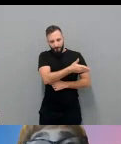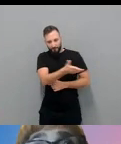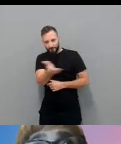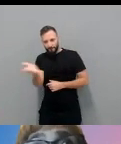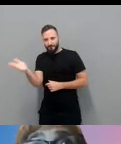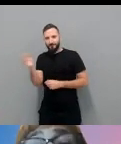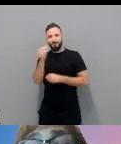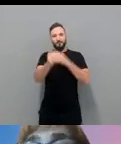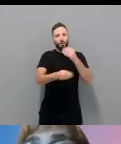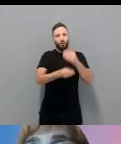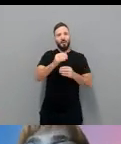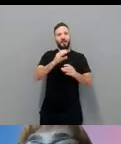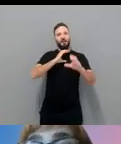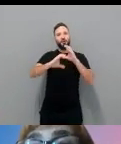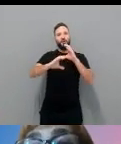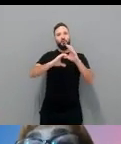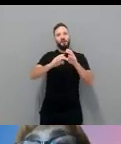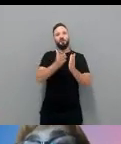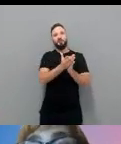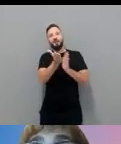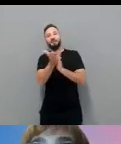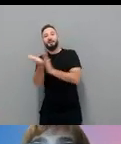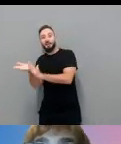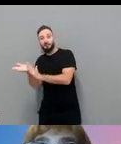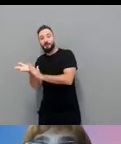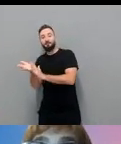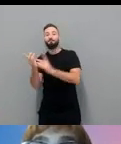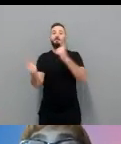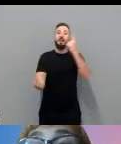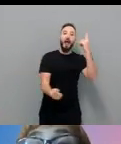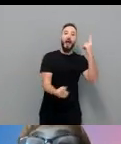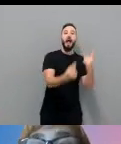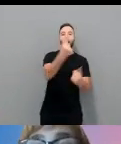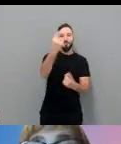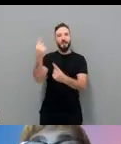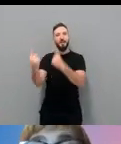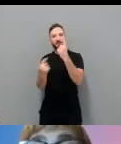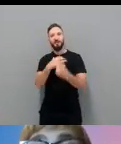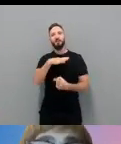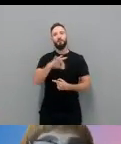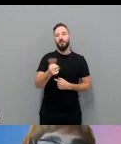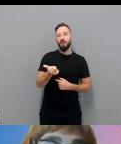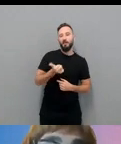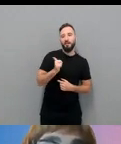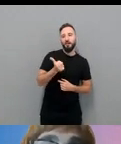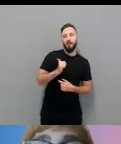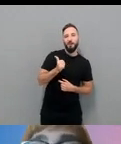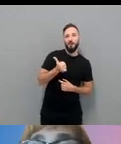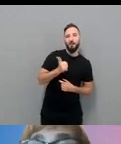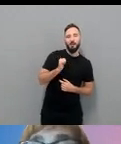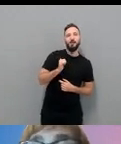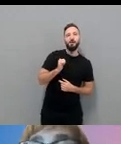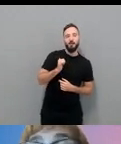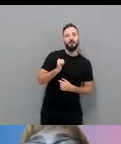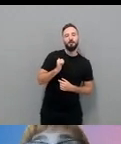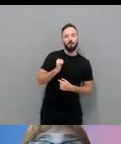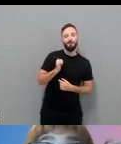emplear sobre todo comunicación alternativa en algunas ocasiones puede ser aprovechada en ese sentido